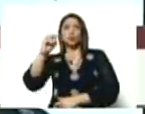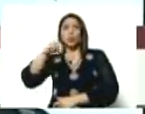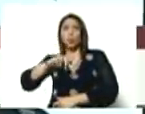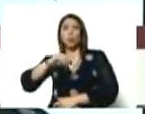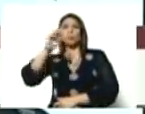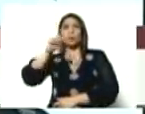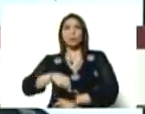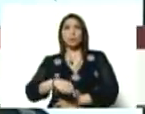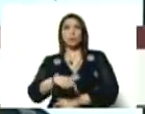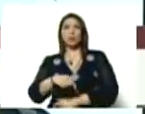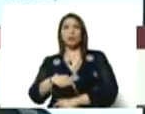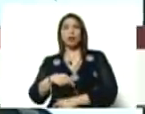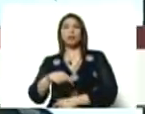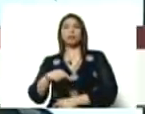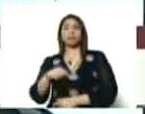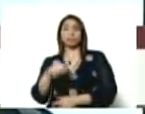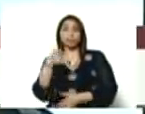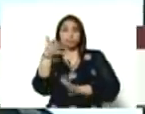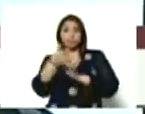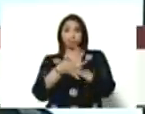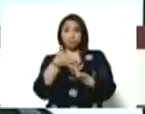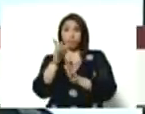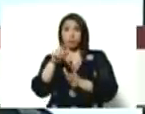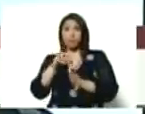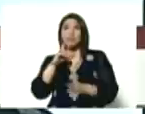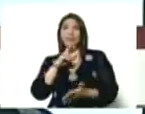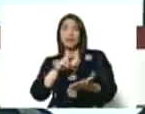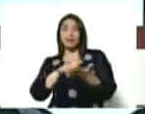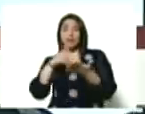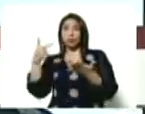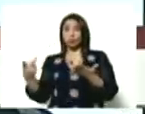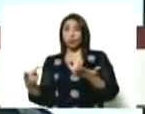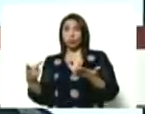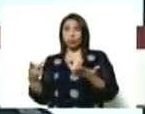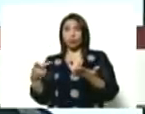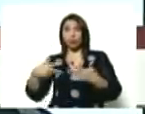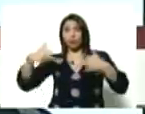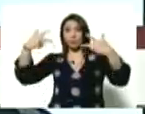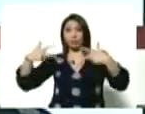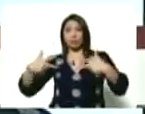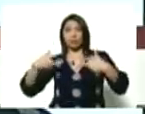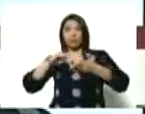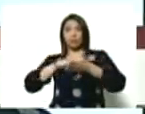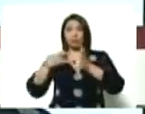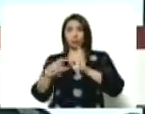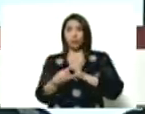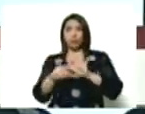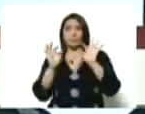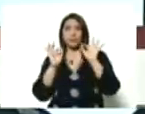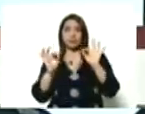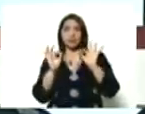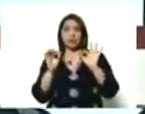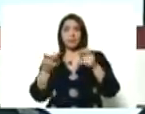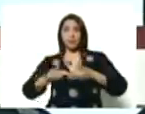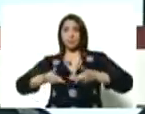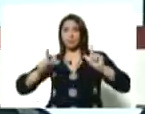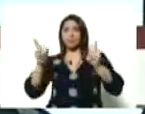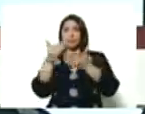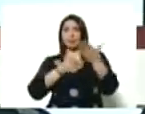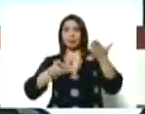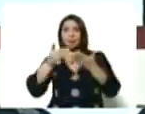moderadores, traductores, camarógrafos, técnicos especialistas, de manera que nos permita, en un diseño